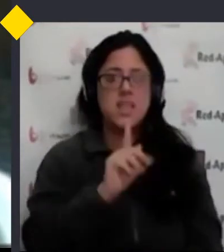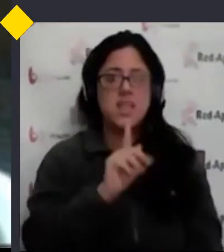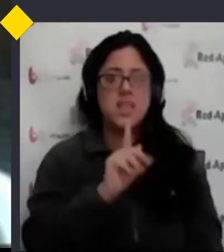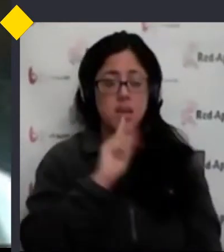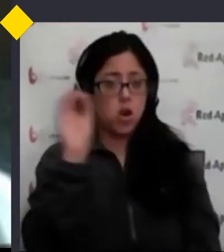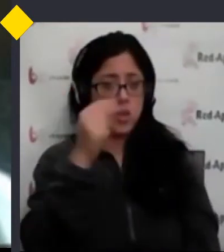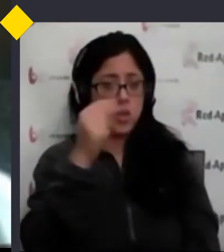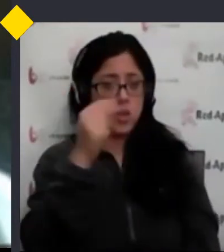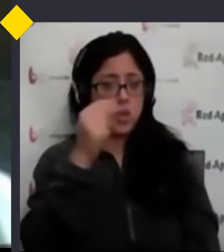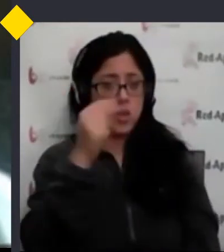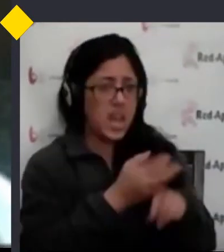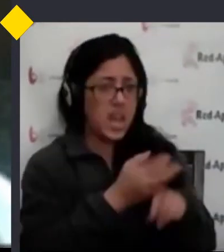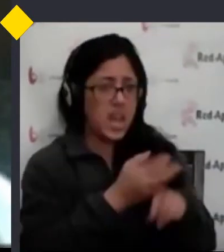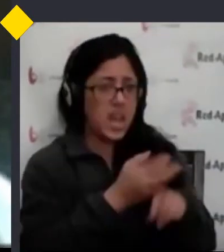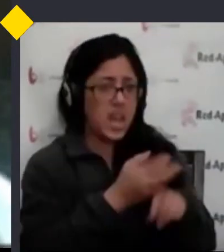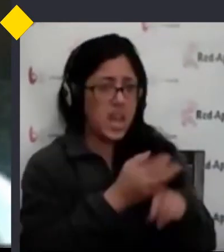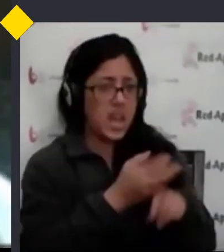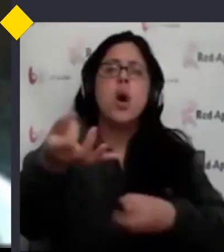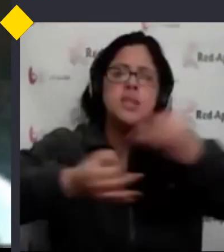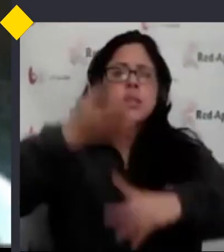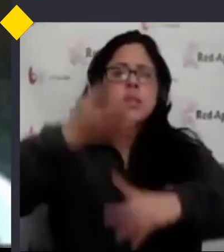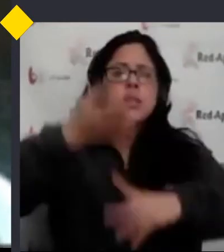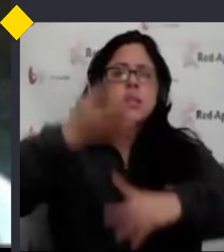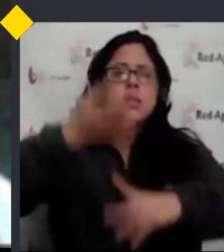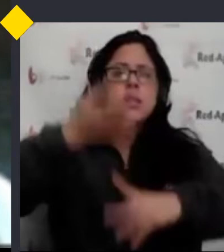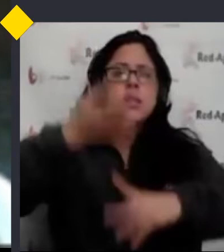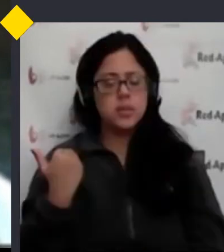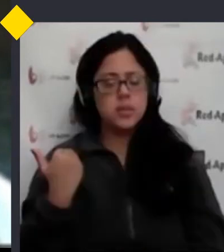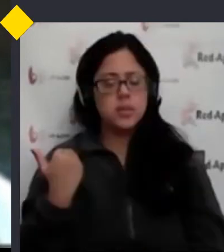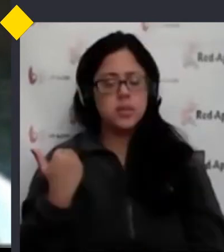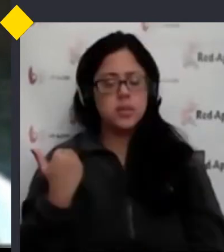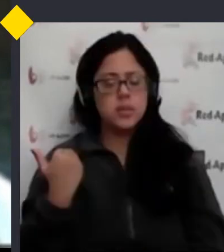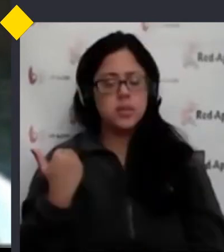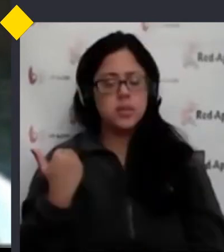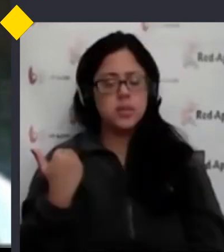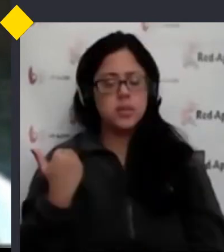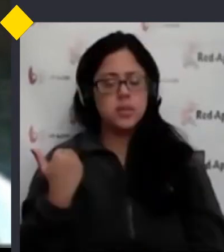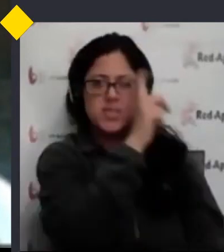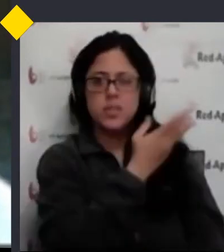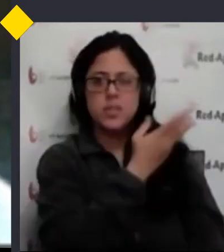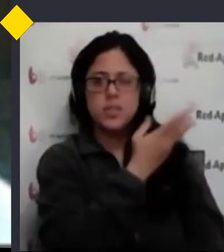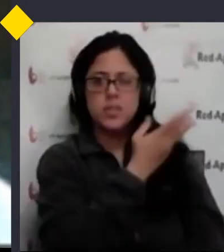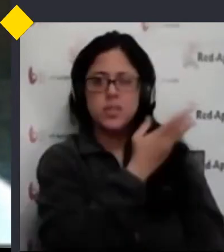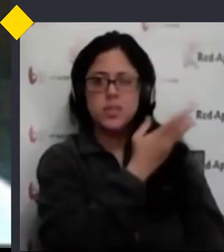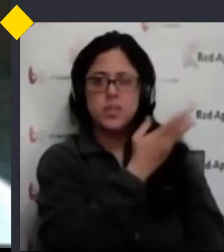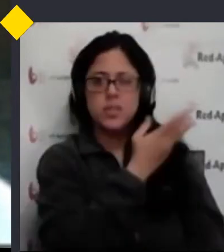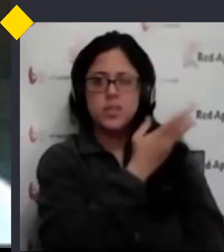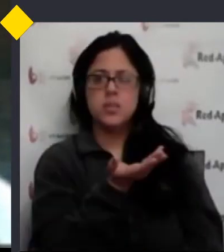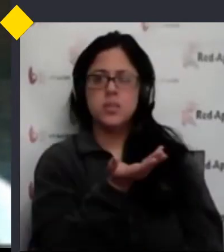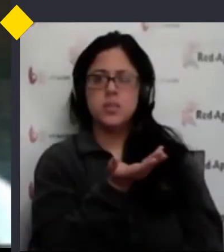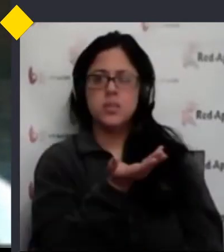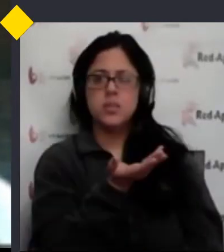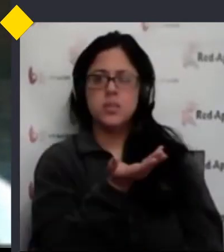Porque mencionabas al principio, ¿cierto?, cuando estábamos en la pregunta general, que era muy complejo, en el fondo, identificar cuáles son las acciones